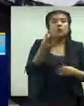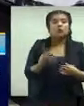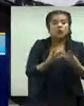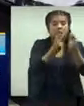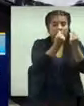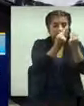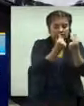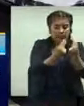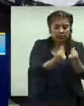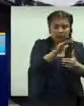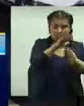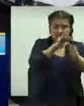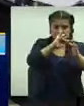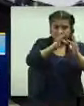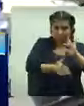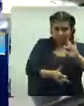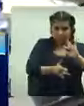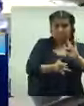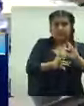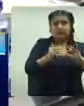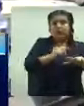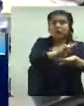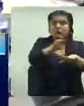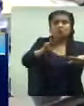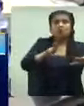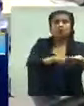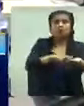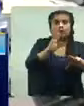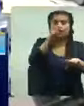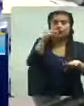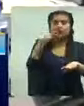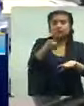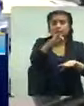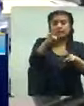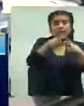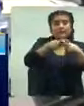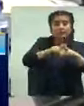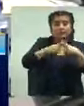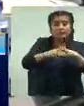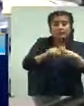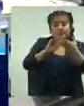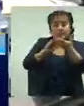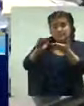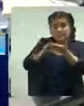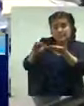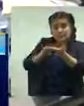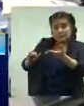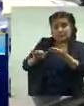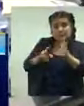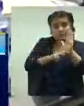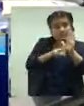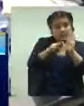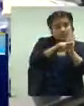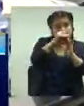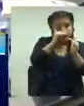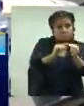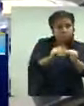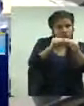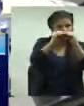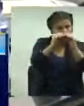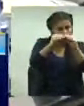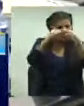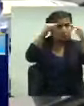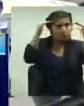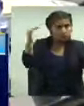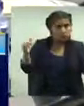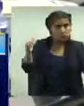desfinanciamiento de funcionamiento ordinario por el solo hecho de que hayan comenzado ustedes ejecutando con ese nivel tan alto, que es mucho más alto